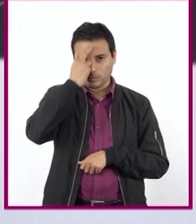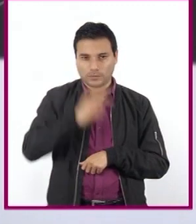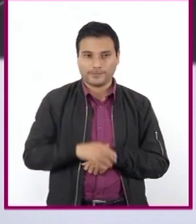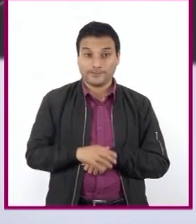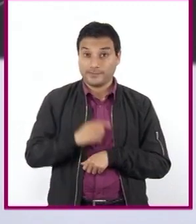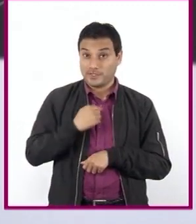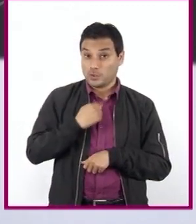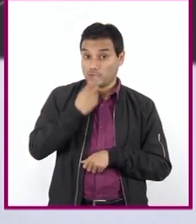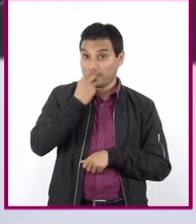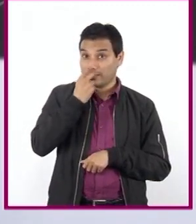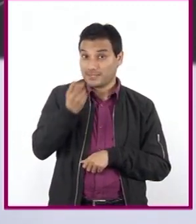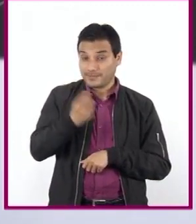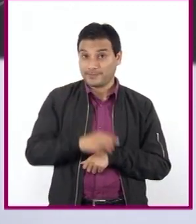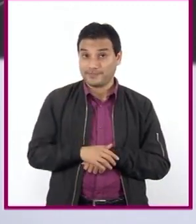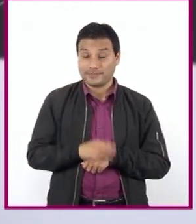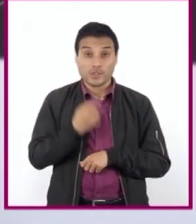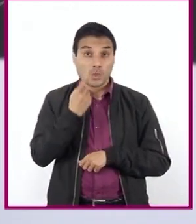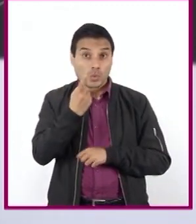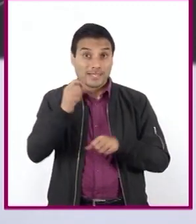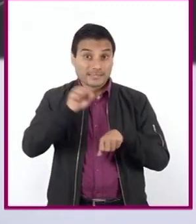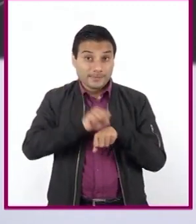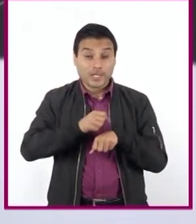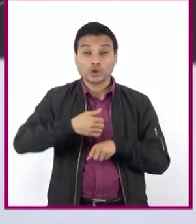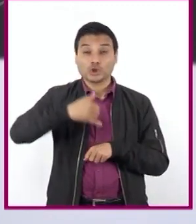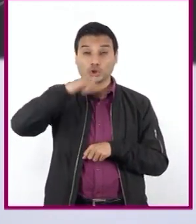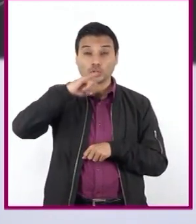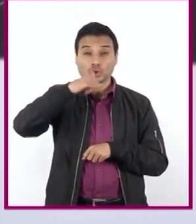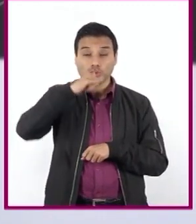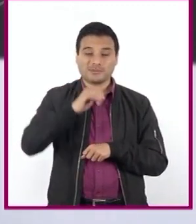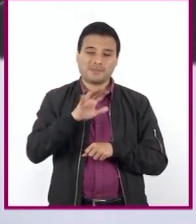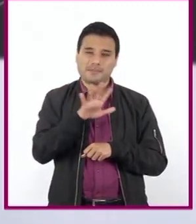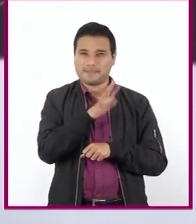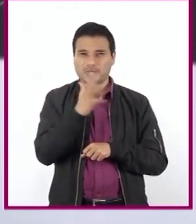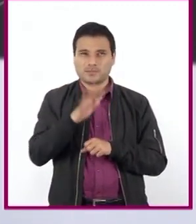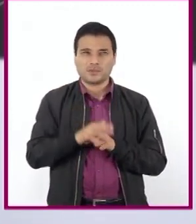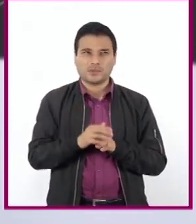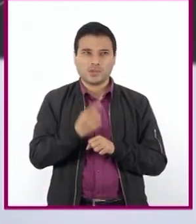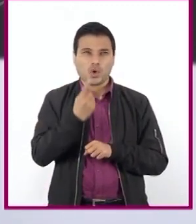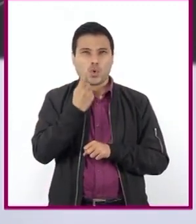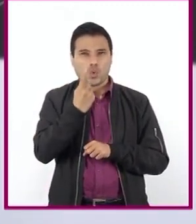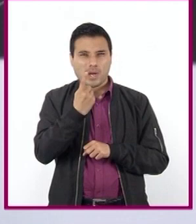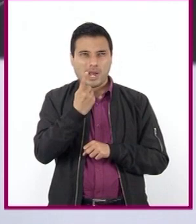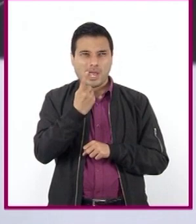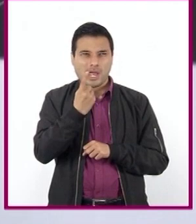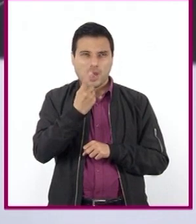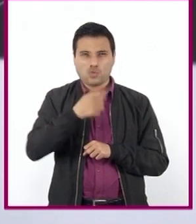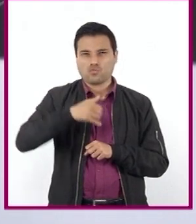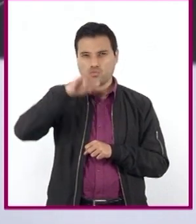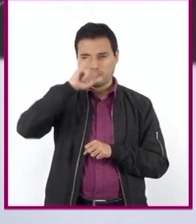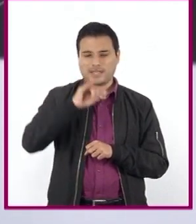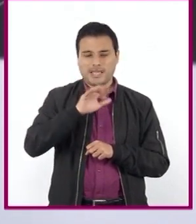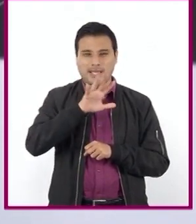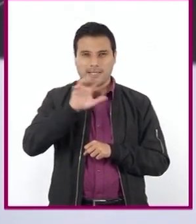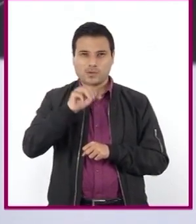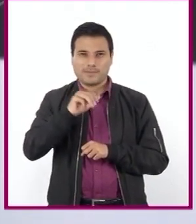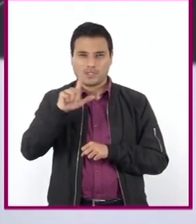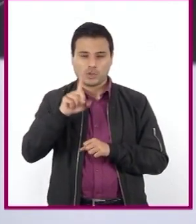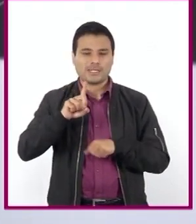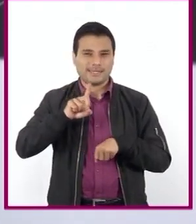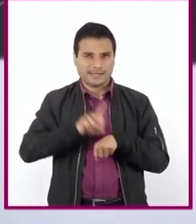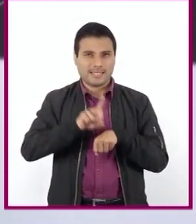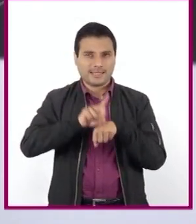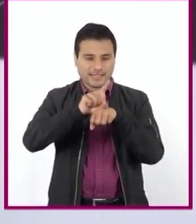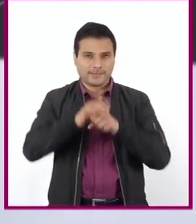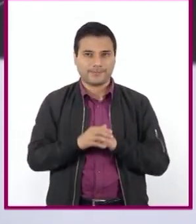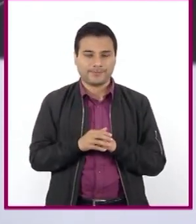le comenté que durante esa semana había consumido alrededor de una botella de 500 mililitros por día. Los invitamos